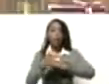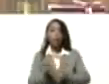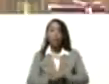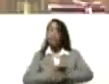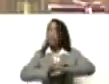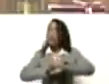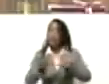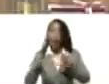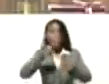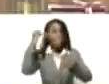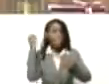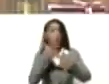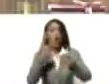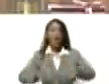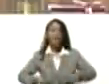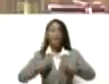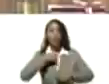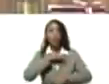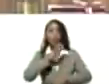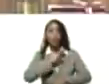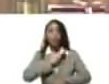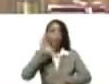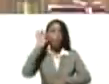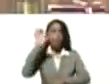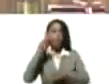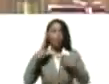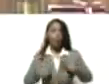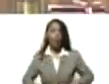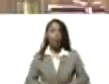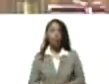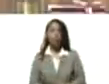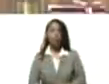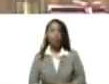ya impactan la vida en nuestro país y de la humanidad